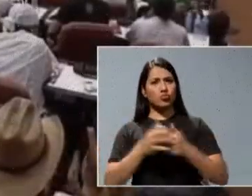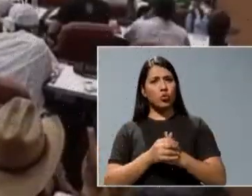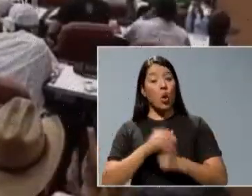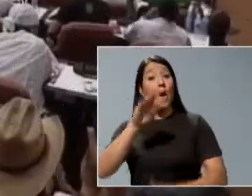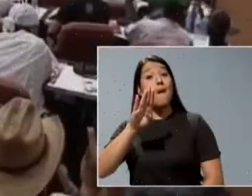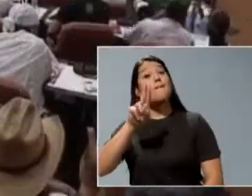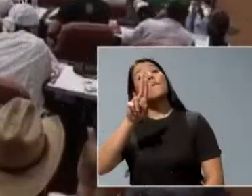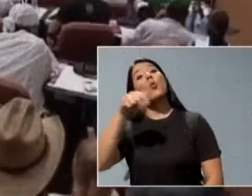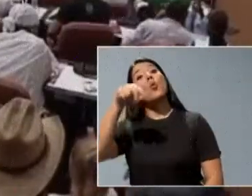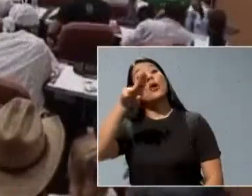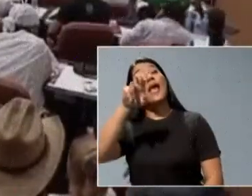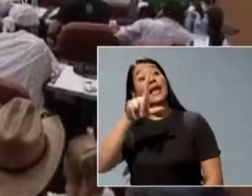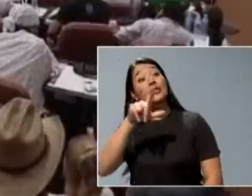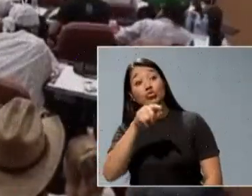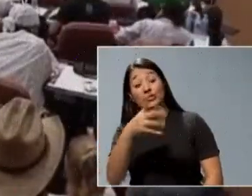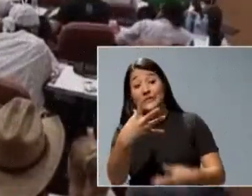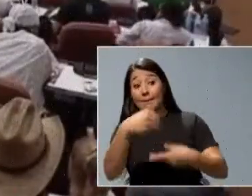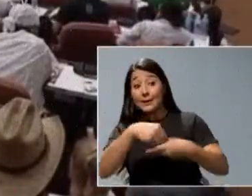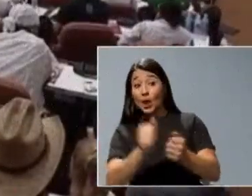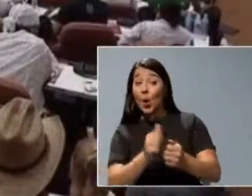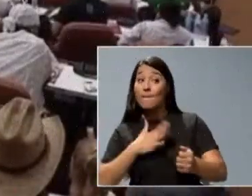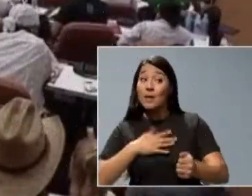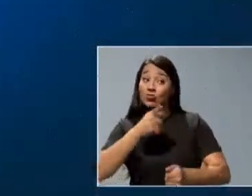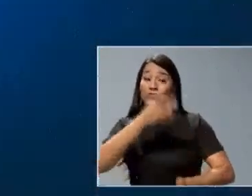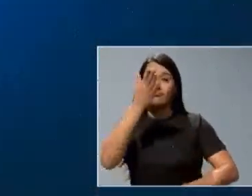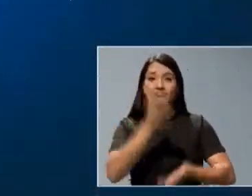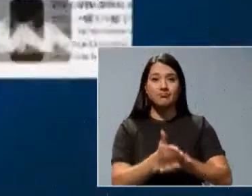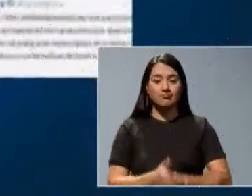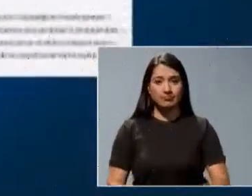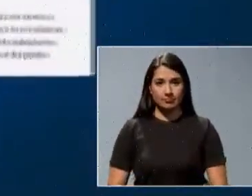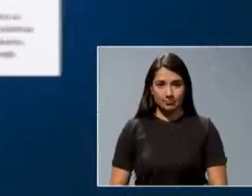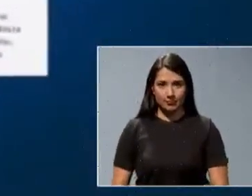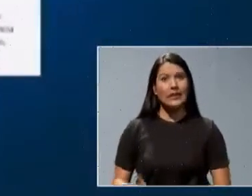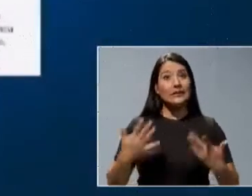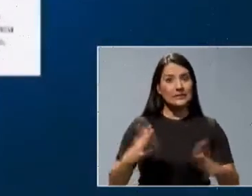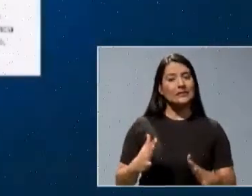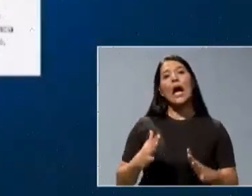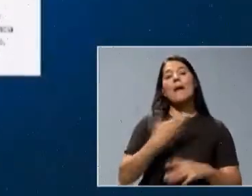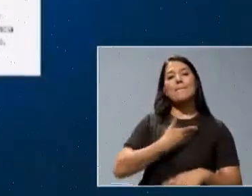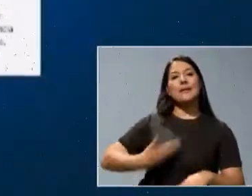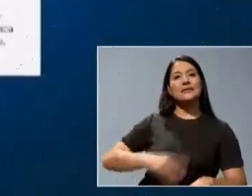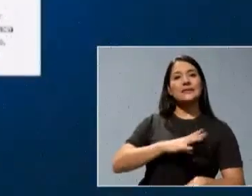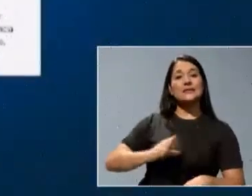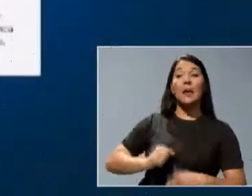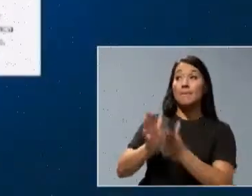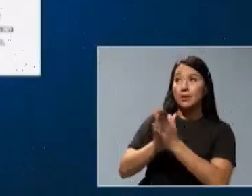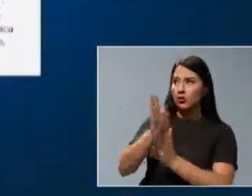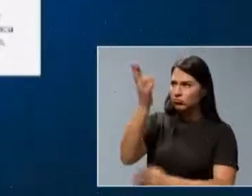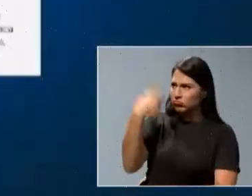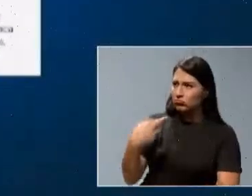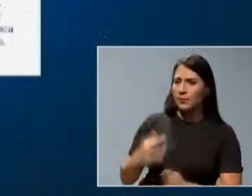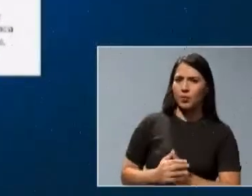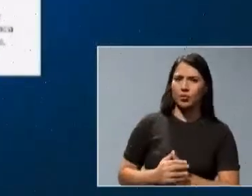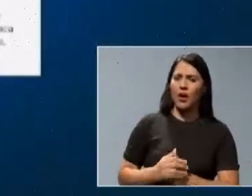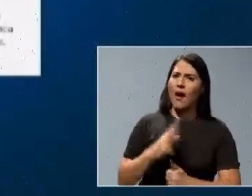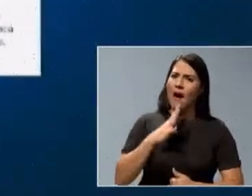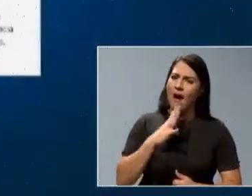con nosotros se seca. Bukele ha respondido en un tuit pidiendo respeto a Maduro. Habla de un presidente